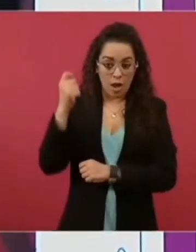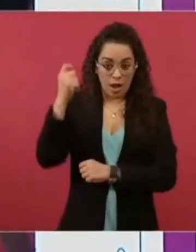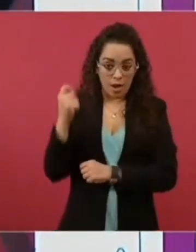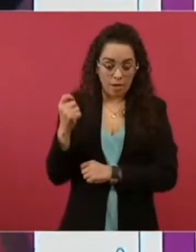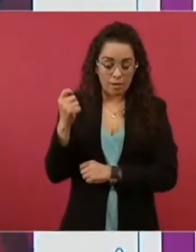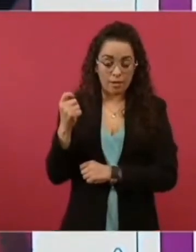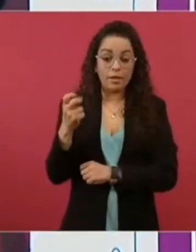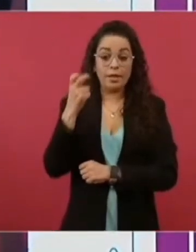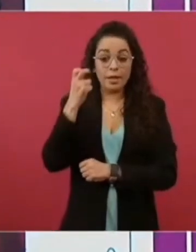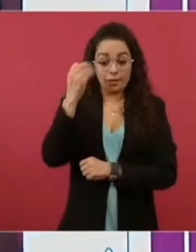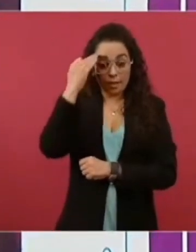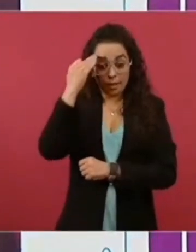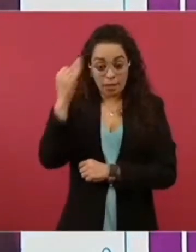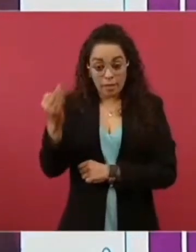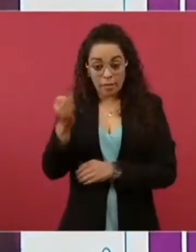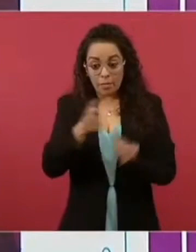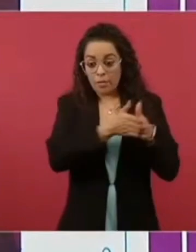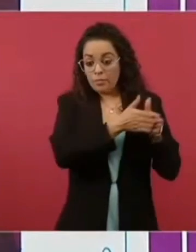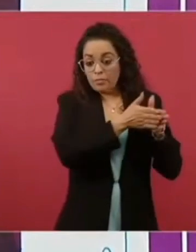ya la